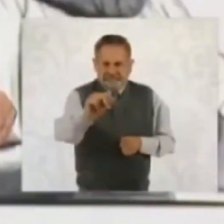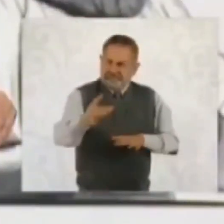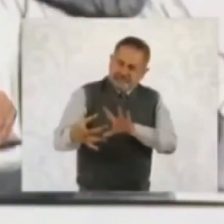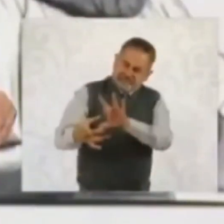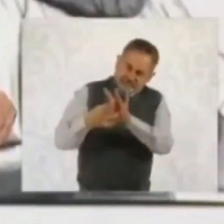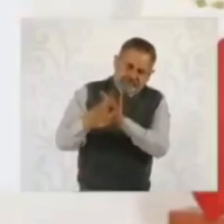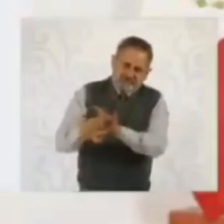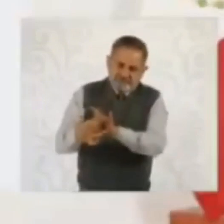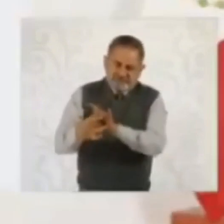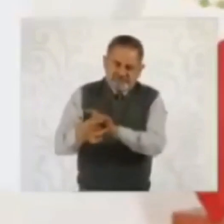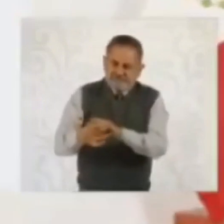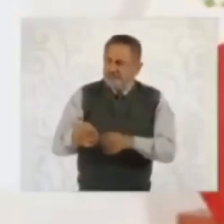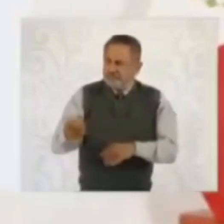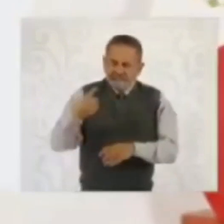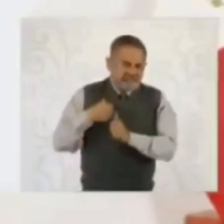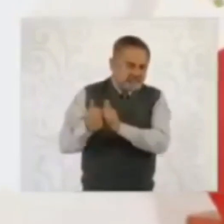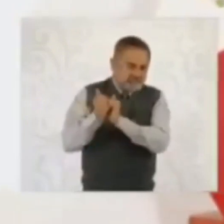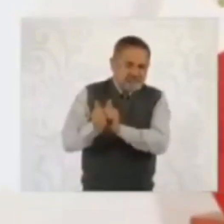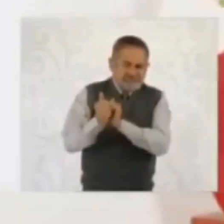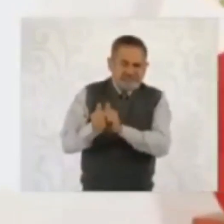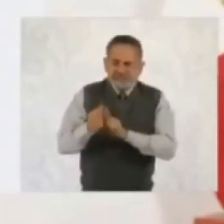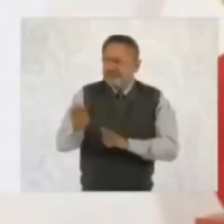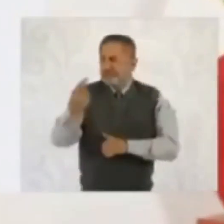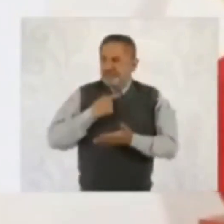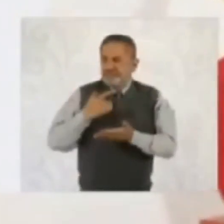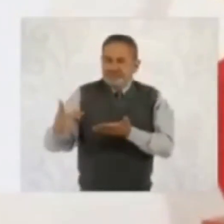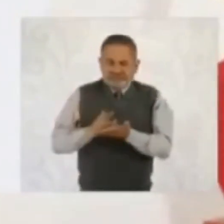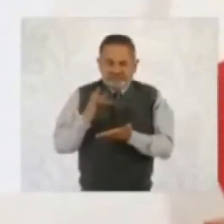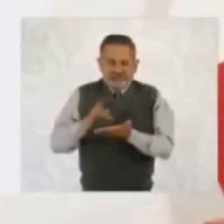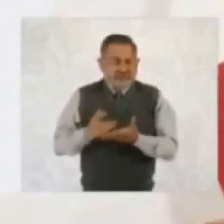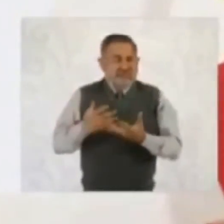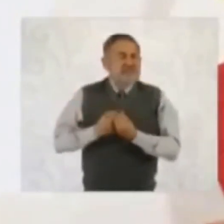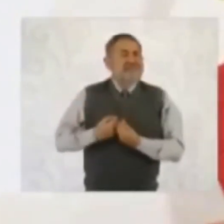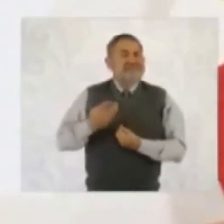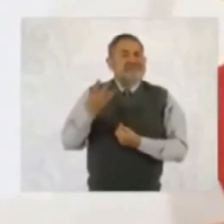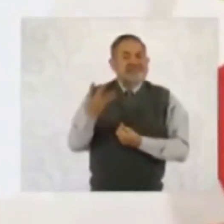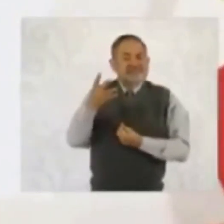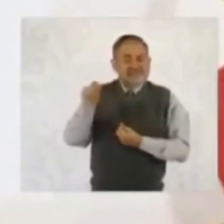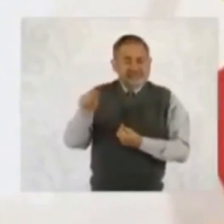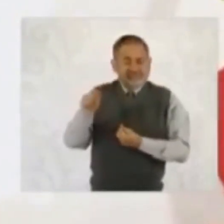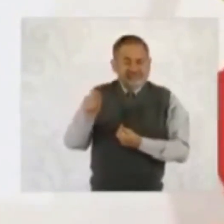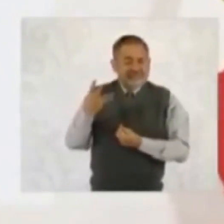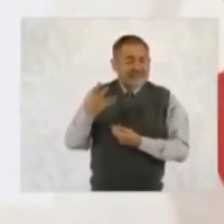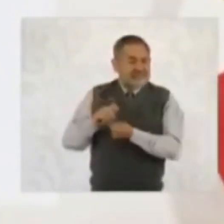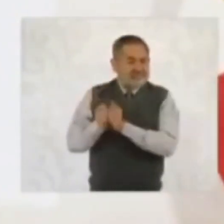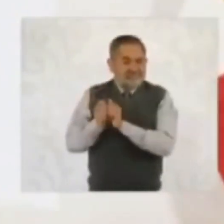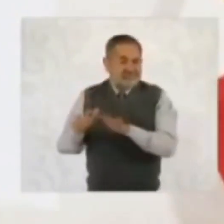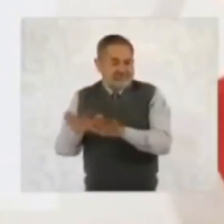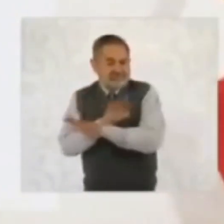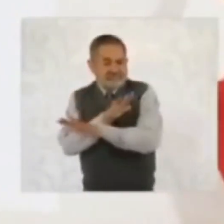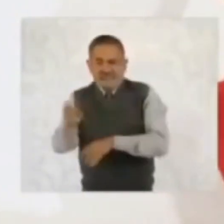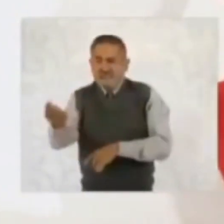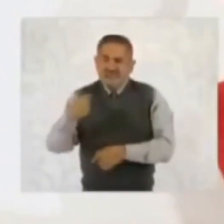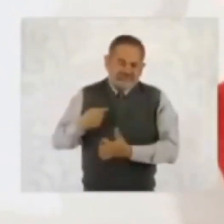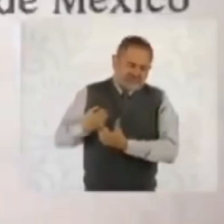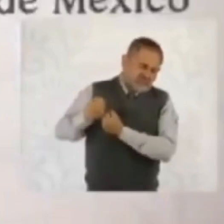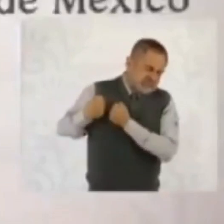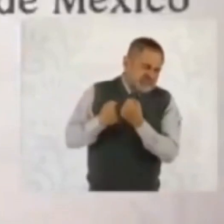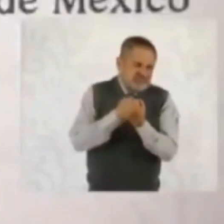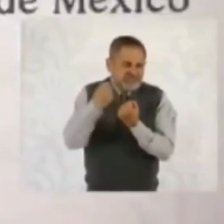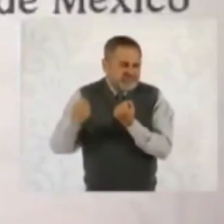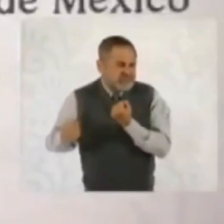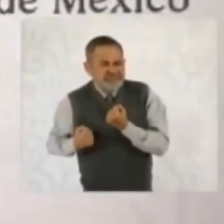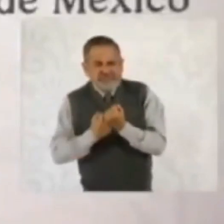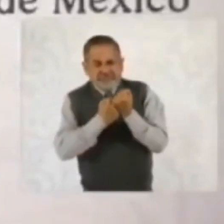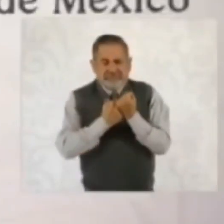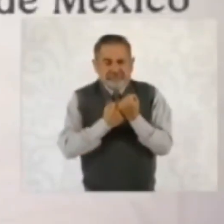Esa legitimidad de nuestro gobierno y de los gobiernos de la Cuarta Transformación pues nos da una fuerza muy grande. A